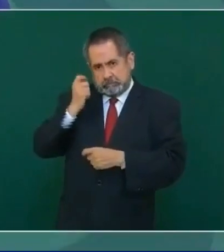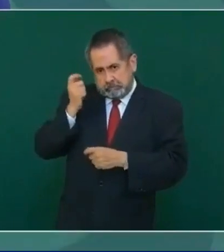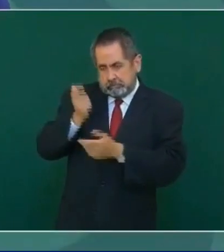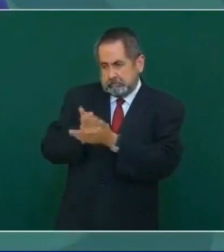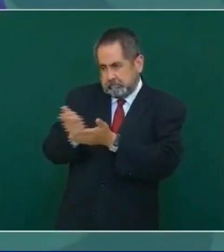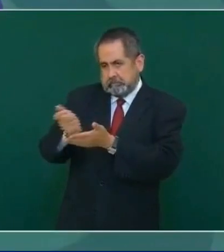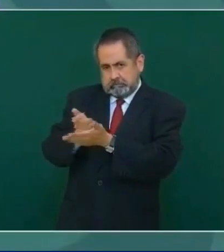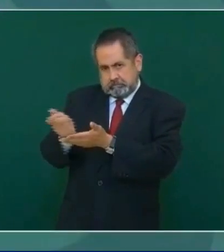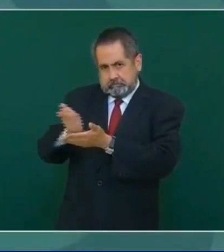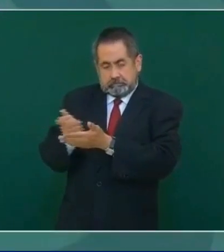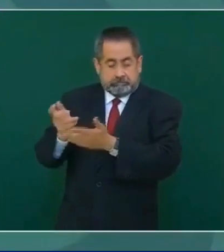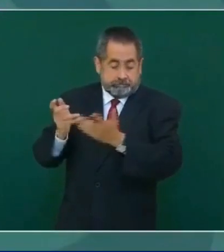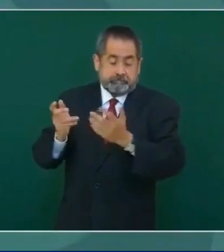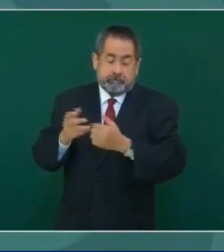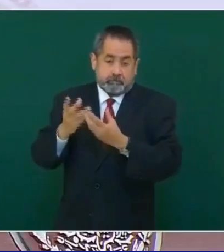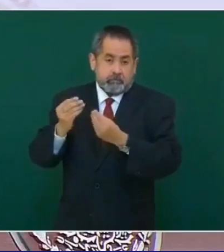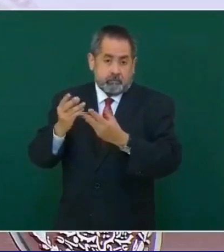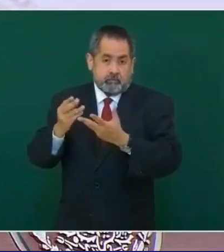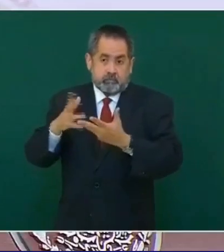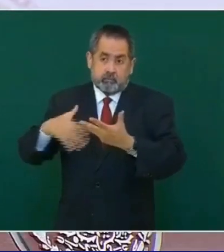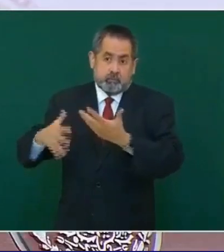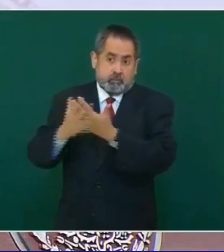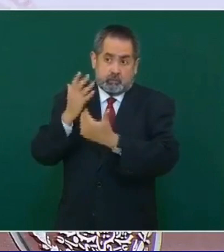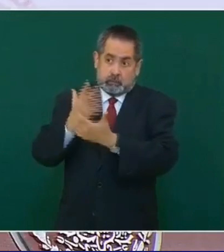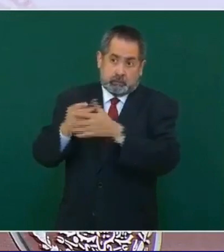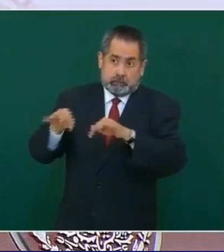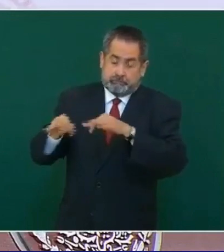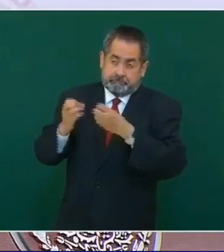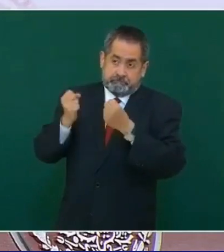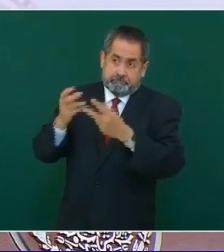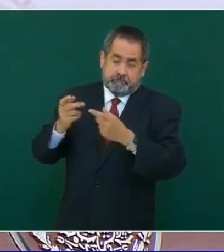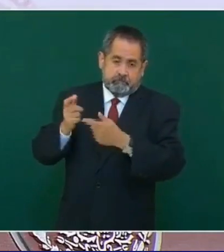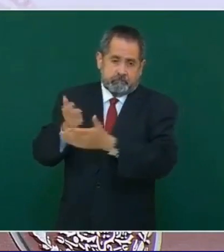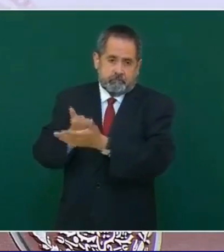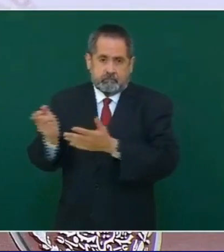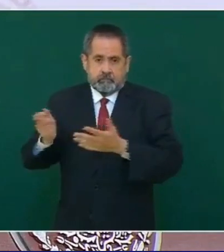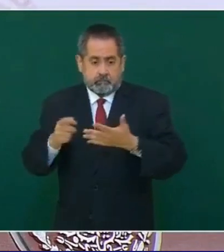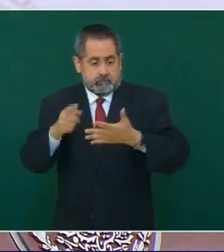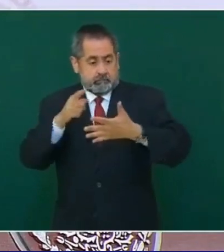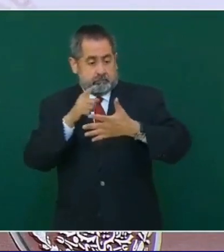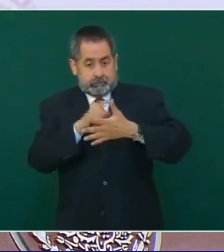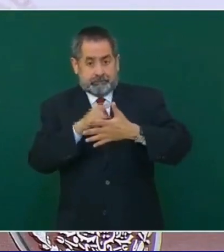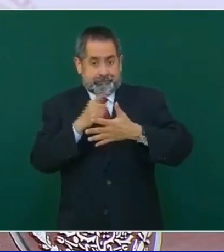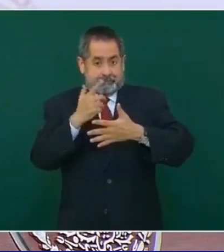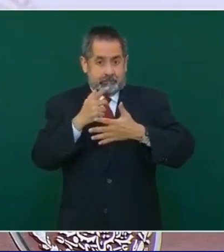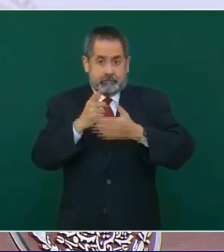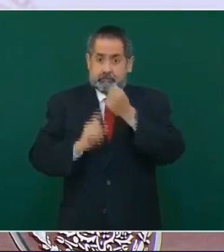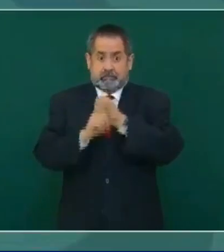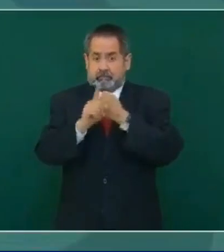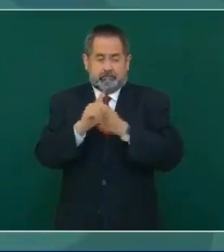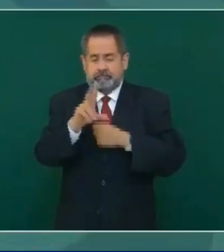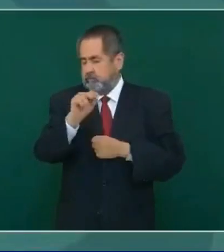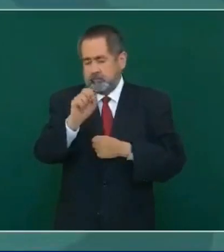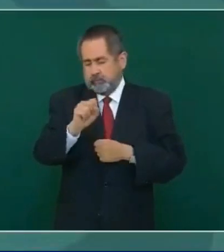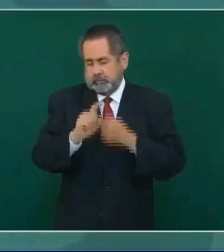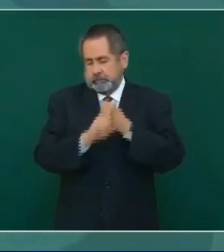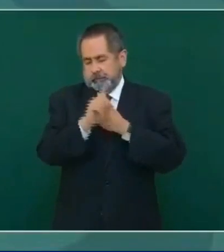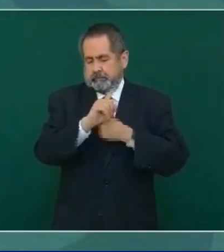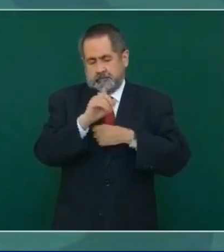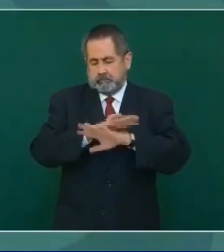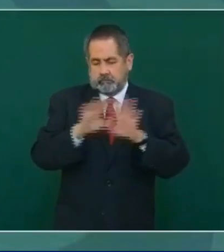por la fuerza de trabajo. Pero eso no es el problema principal de la Comisión. Al